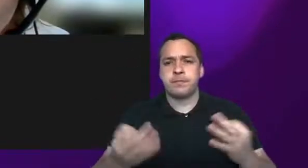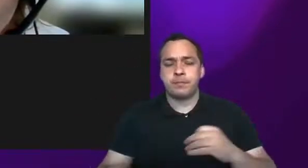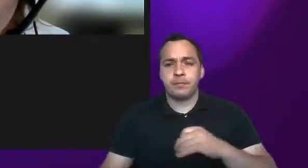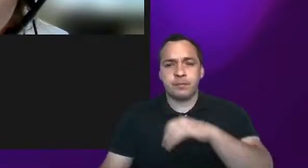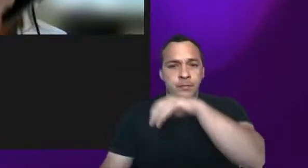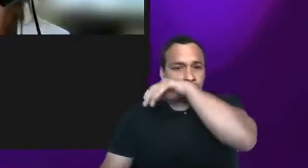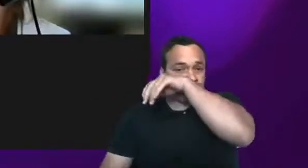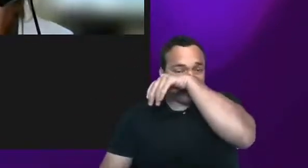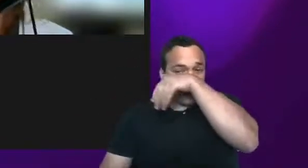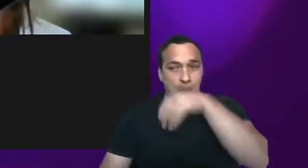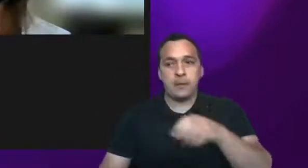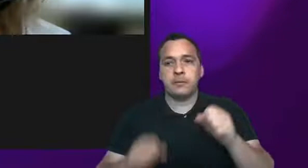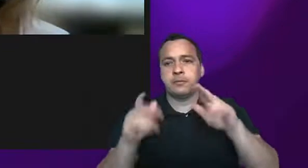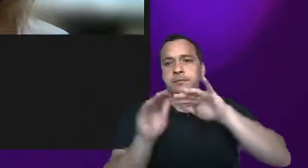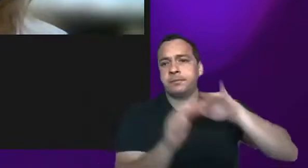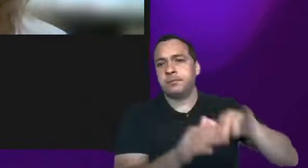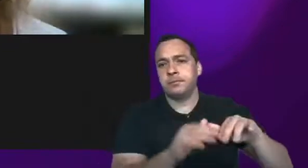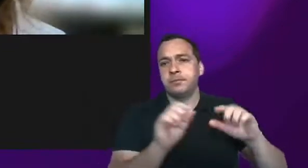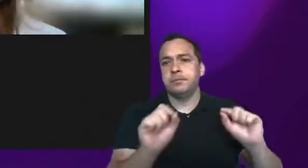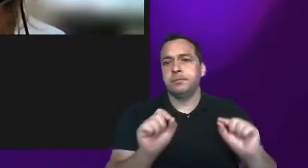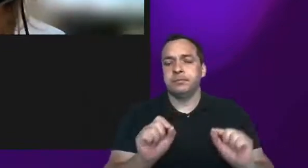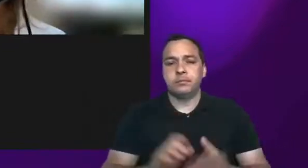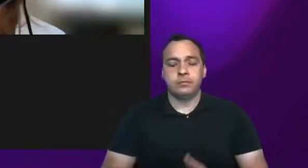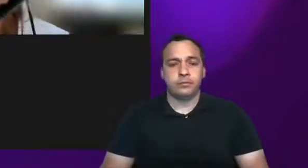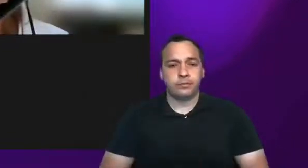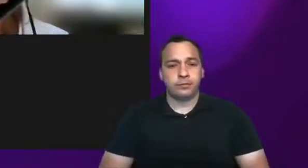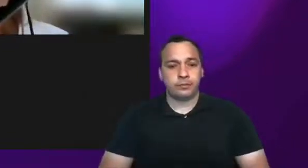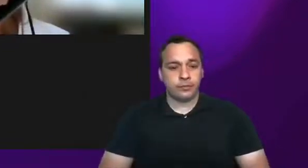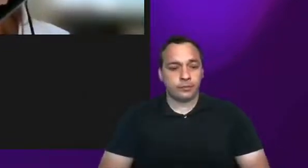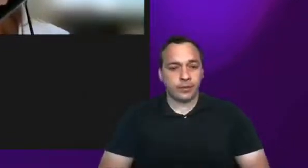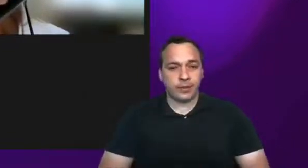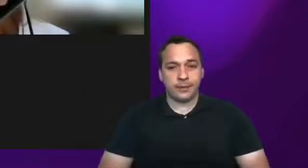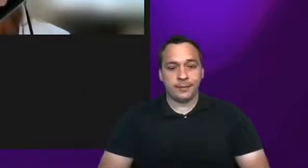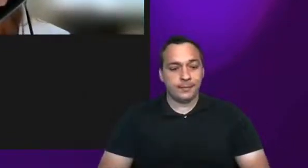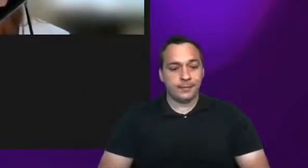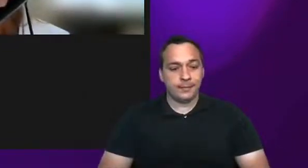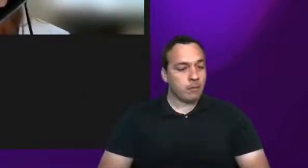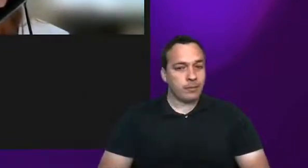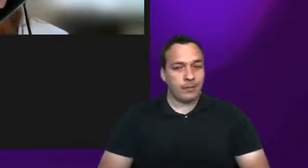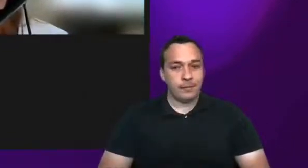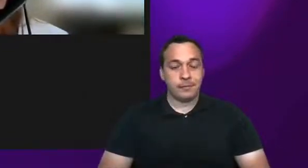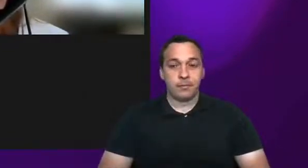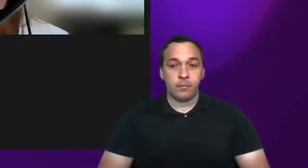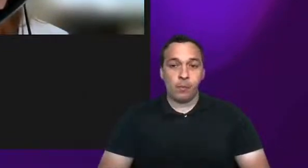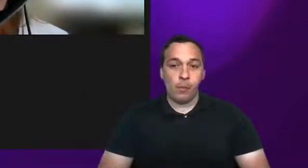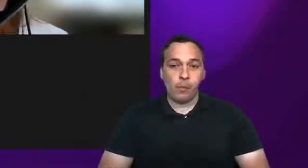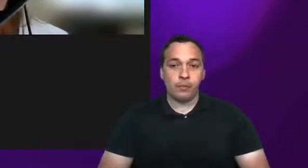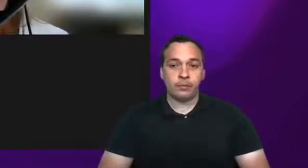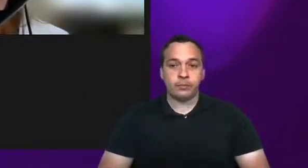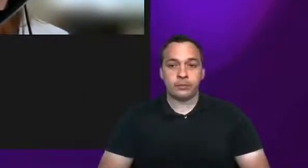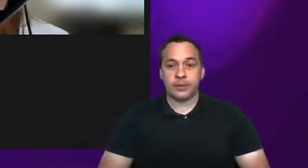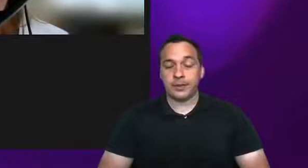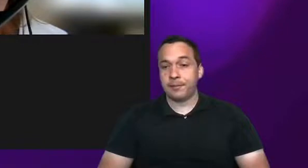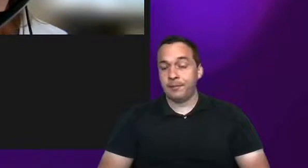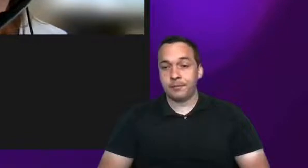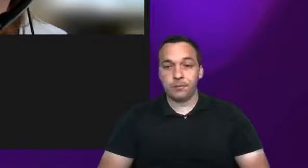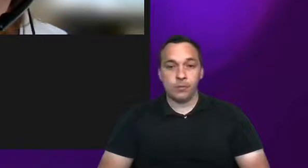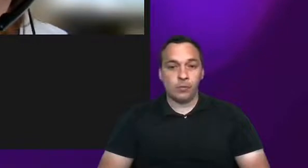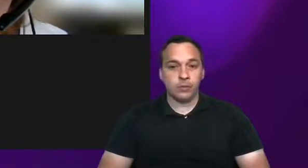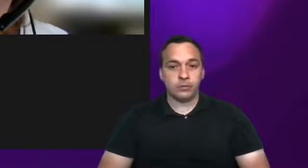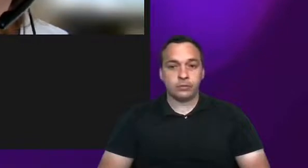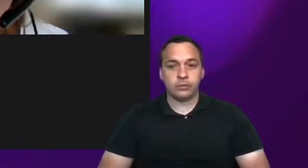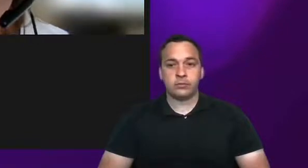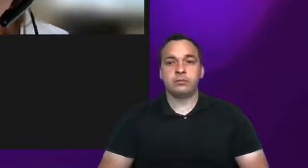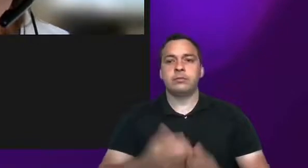presentación de carcinoma hepatocelular, pero tenemos un intervalo, un